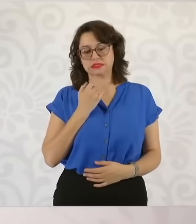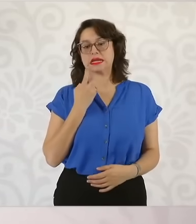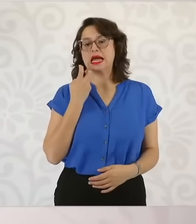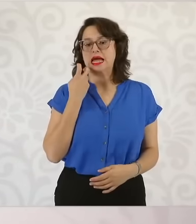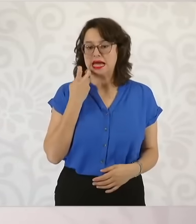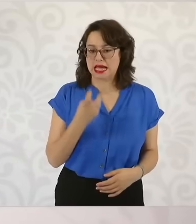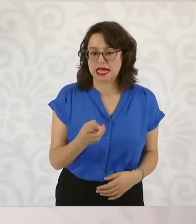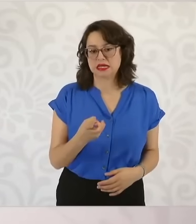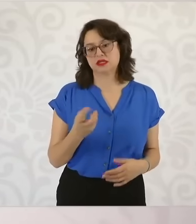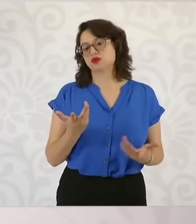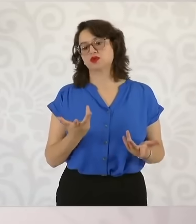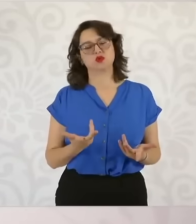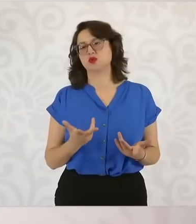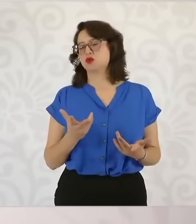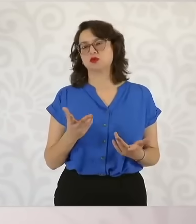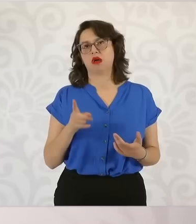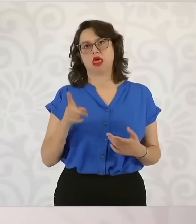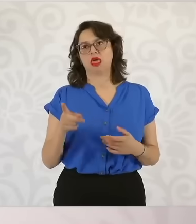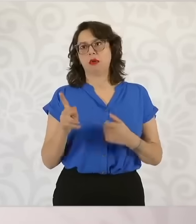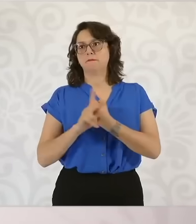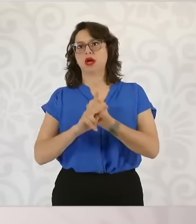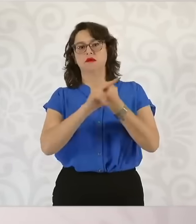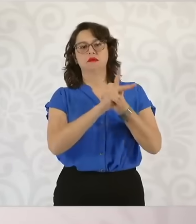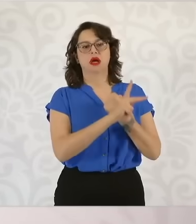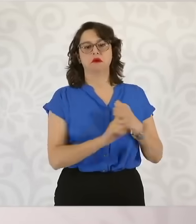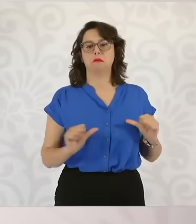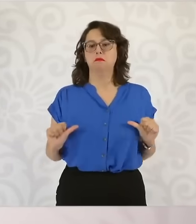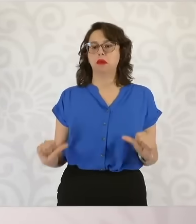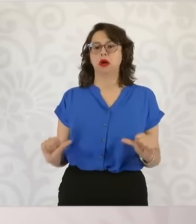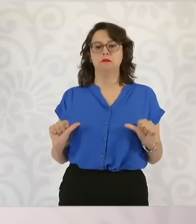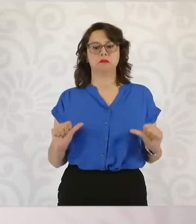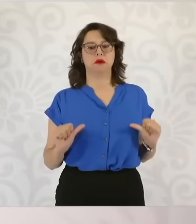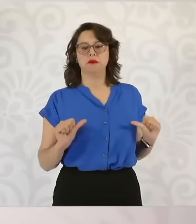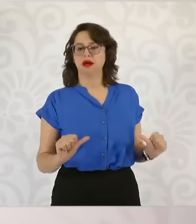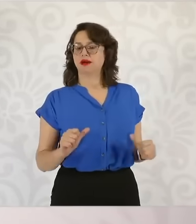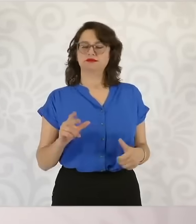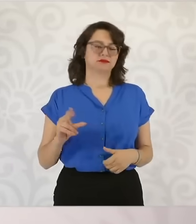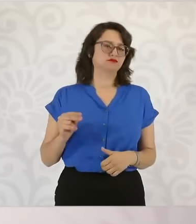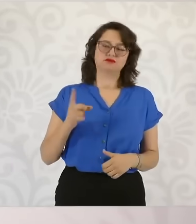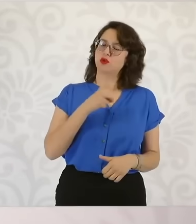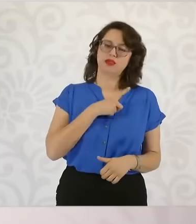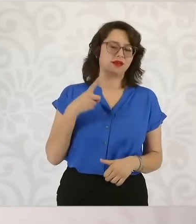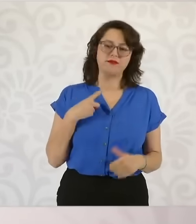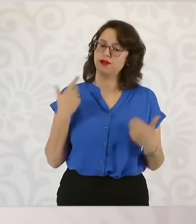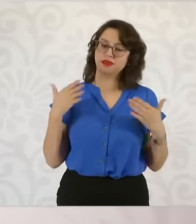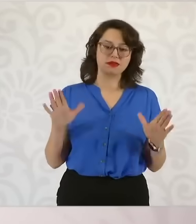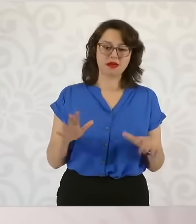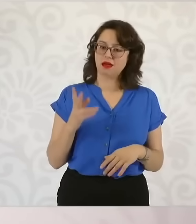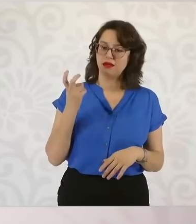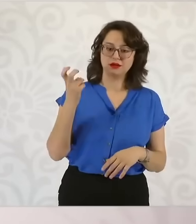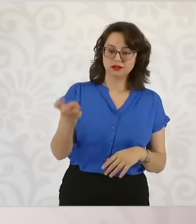en contra de los paraísos financieros y fiscales y por una transparencia y una